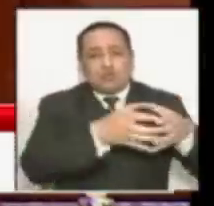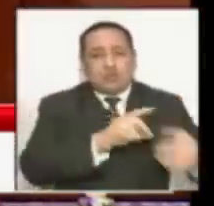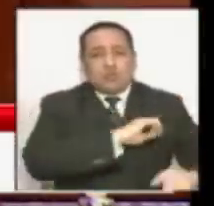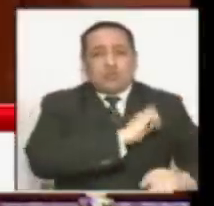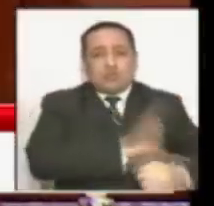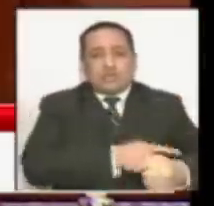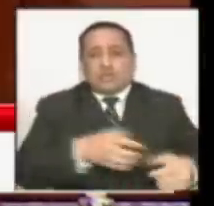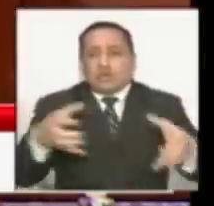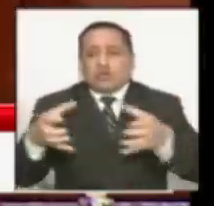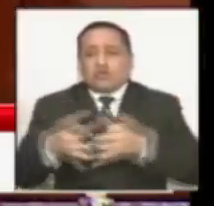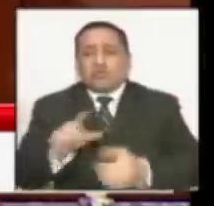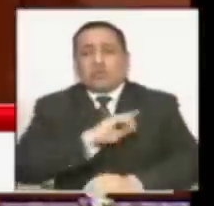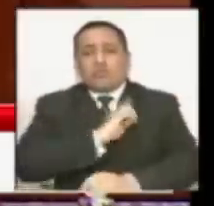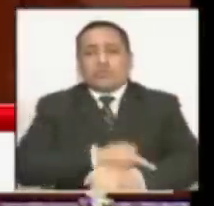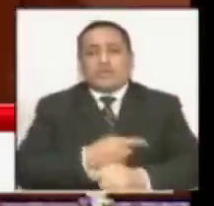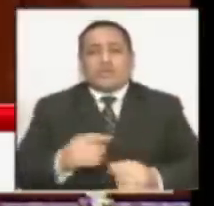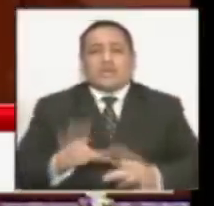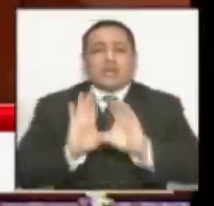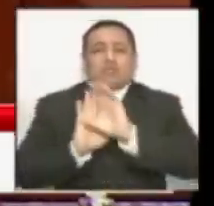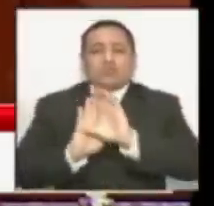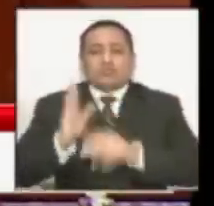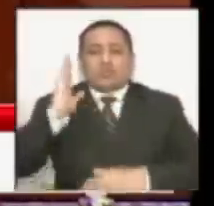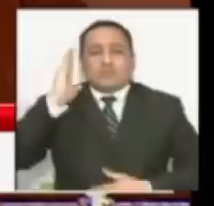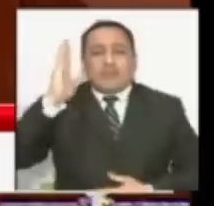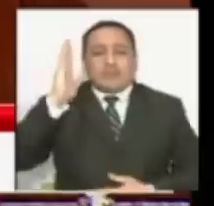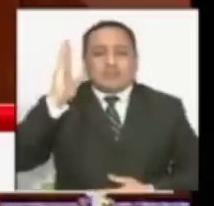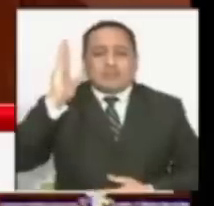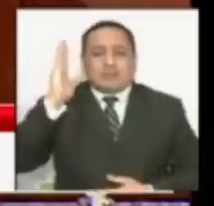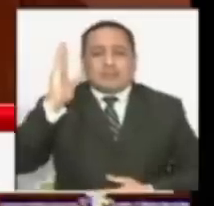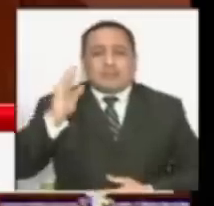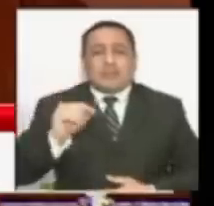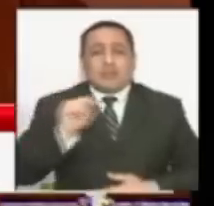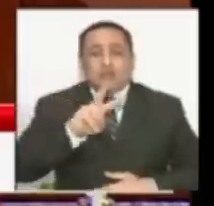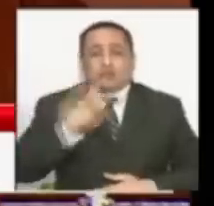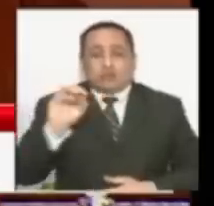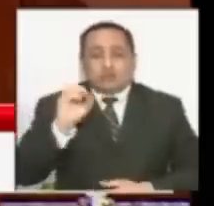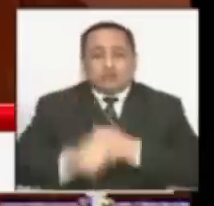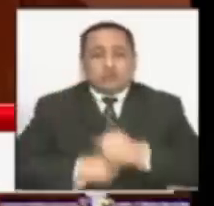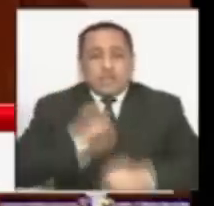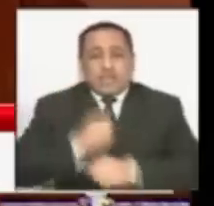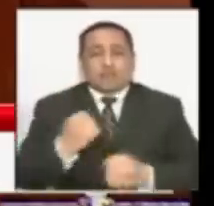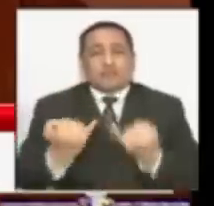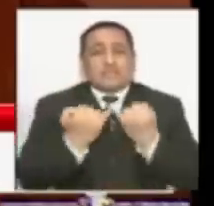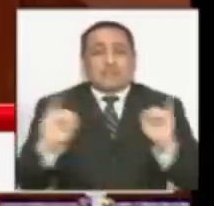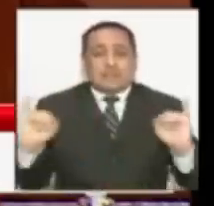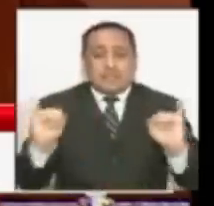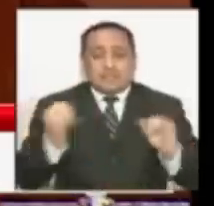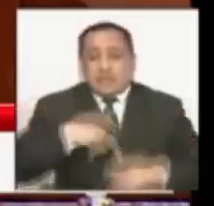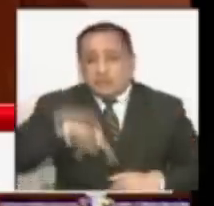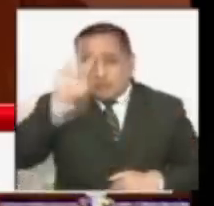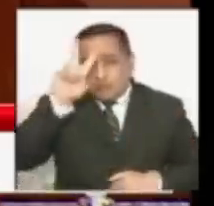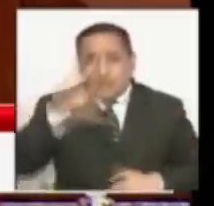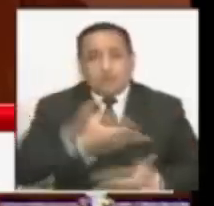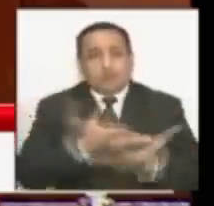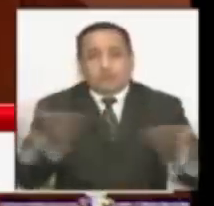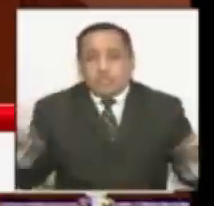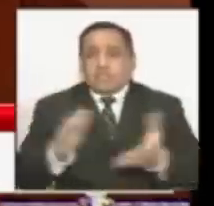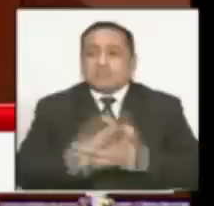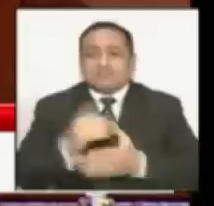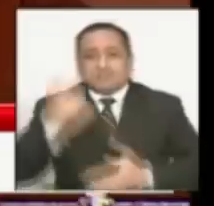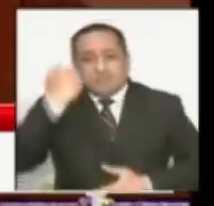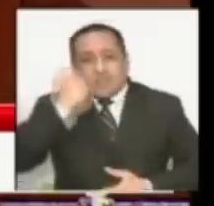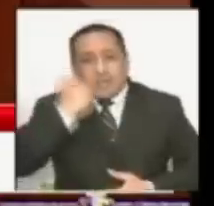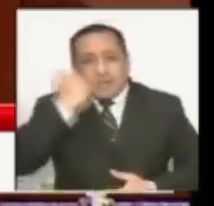Estado que consagra nuestra Constitución. El bicentenario de la independencia, queridos colegas,